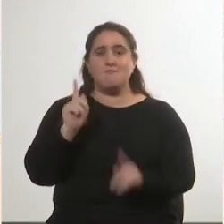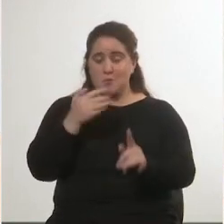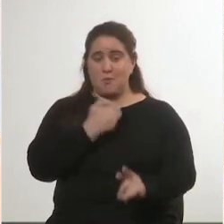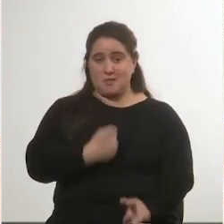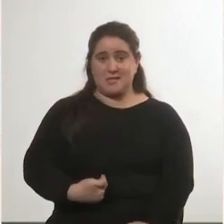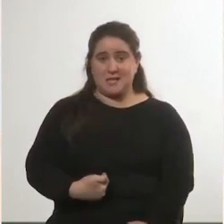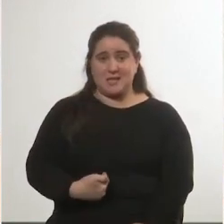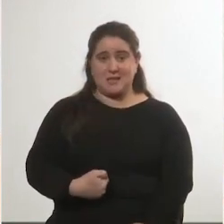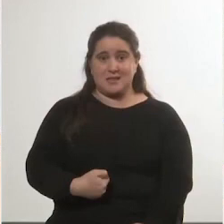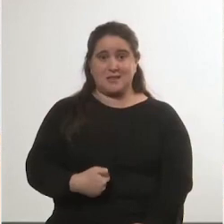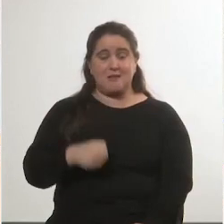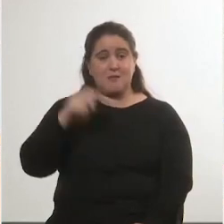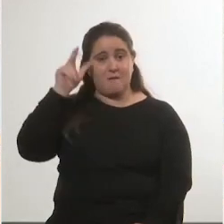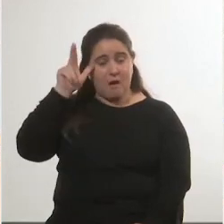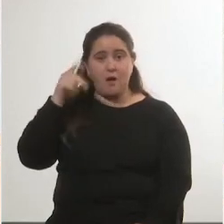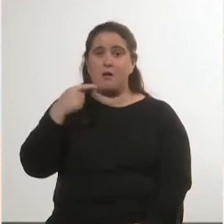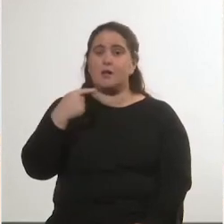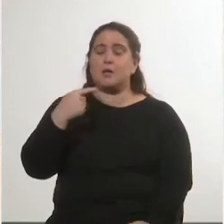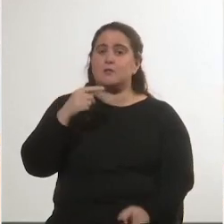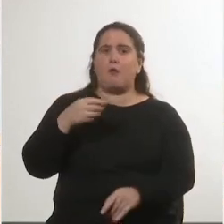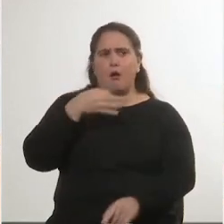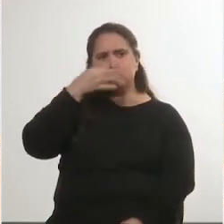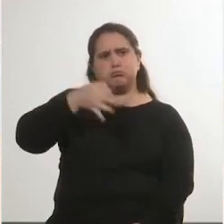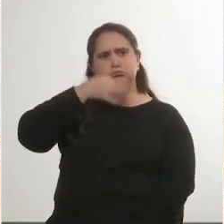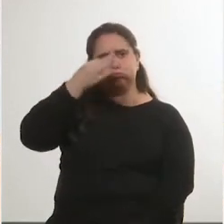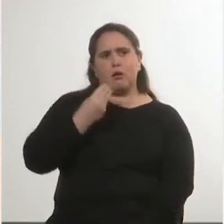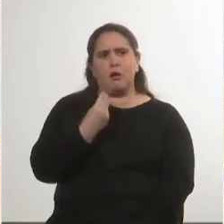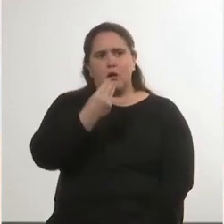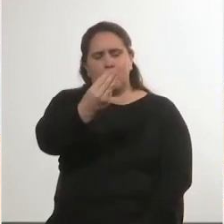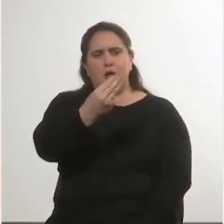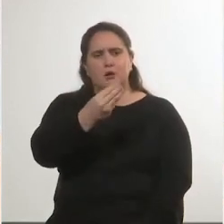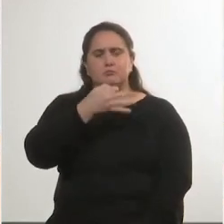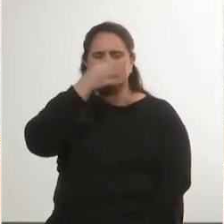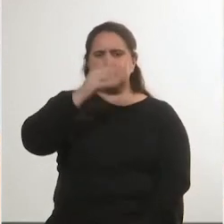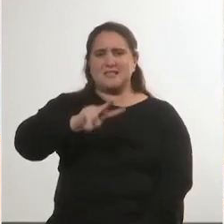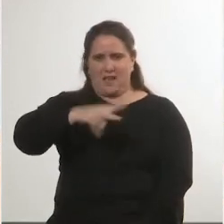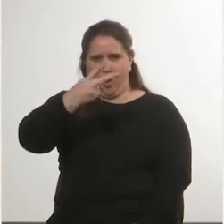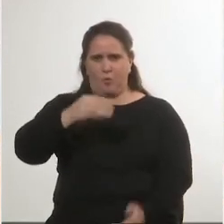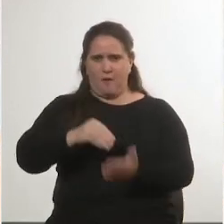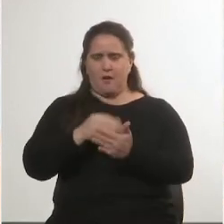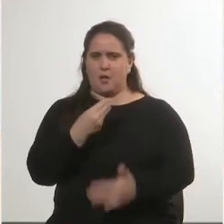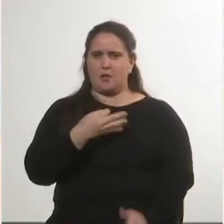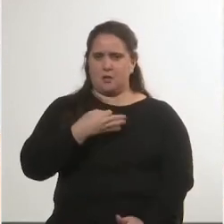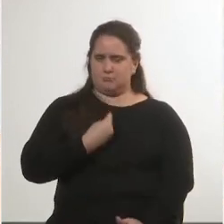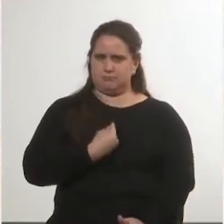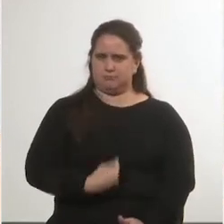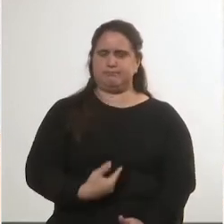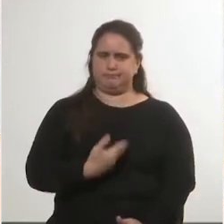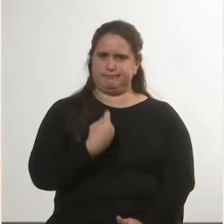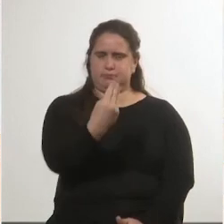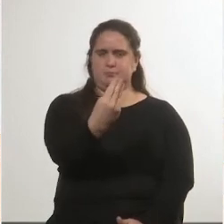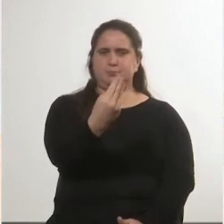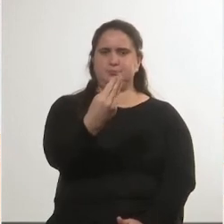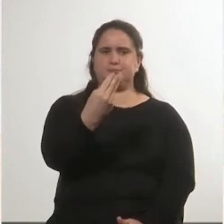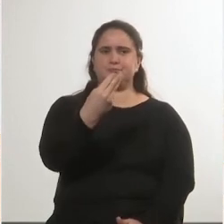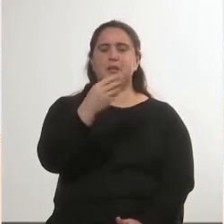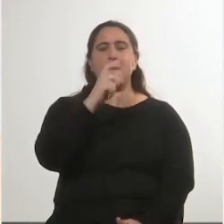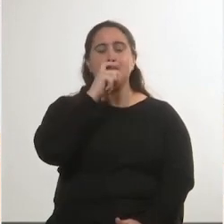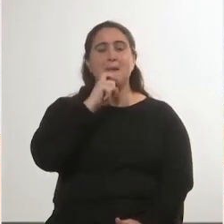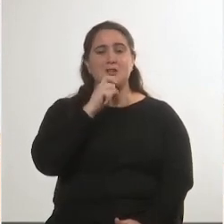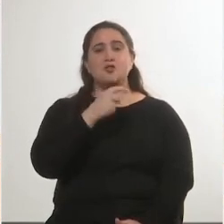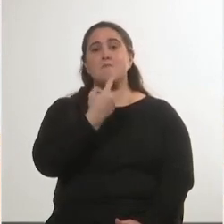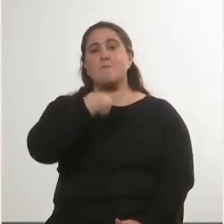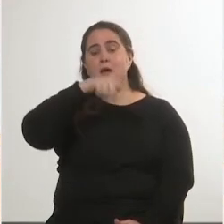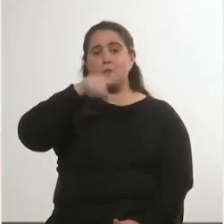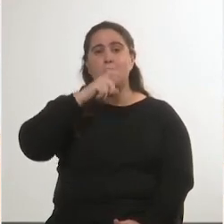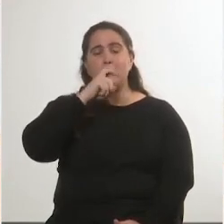propio presidente Vázquez en el discurso de Asunción en su segundo mandato, en el mes de marzo, el